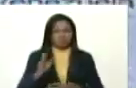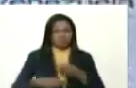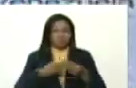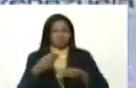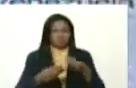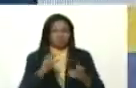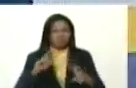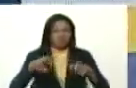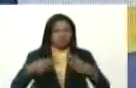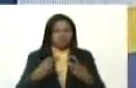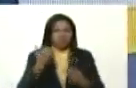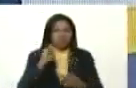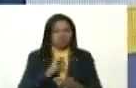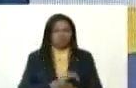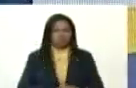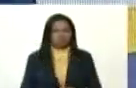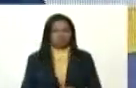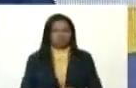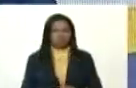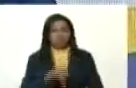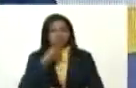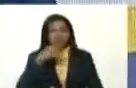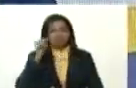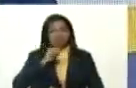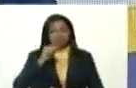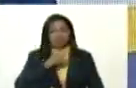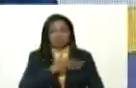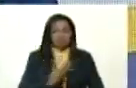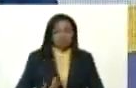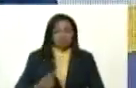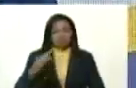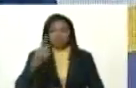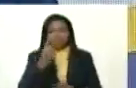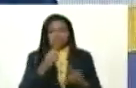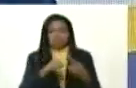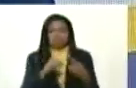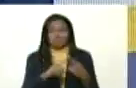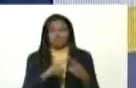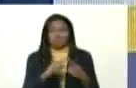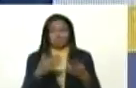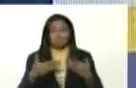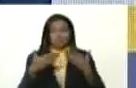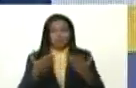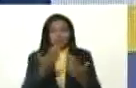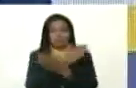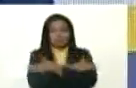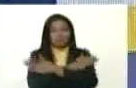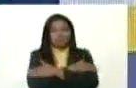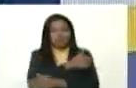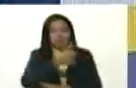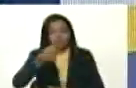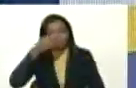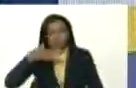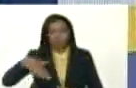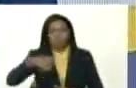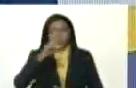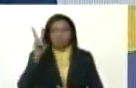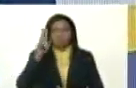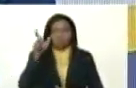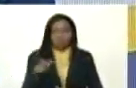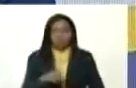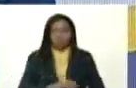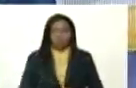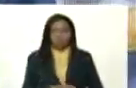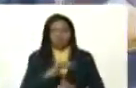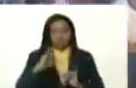hay? Así es, presidente. Bueno, en primer lugar, permítame darle las felicitaciones a todo el pueblo venezolano y a usted, presidente,